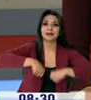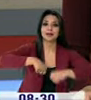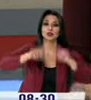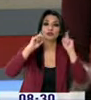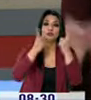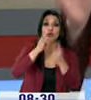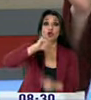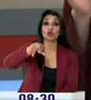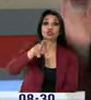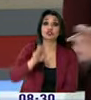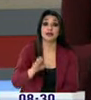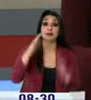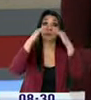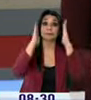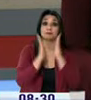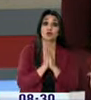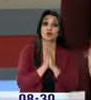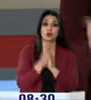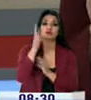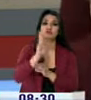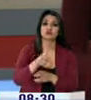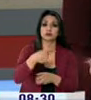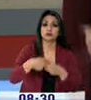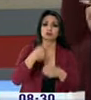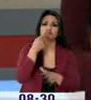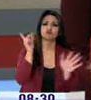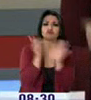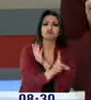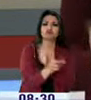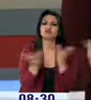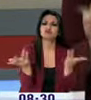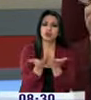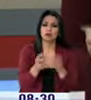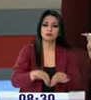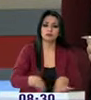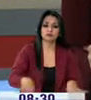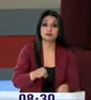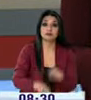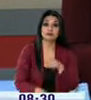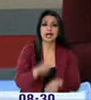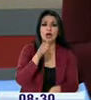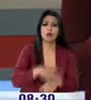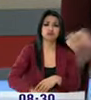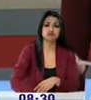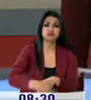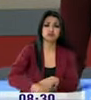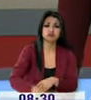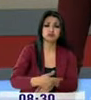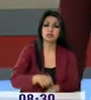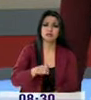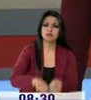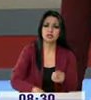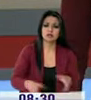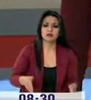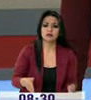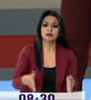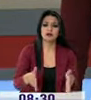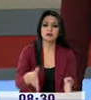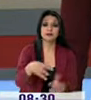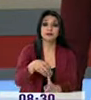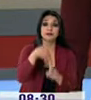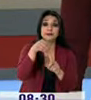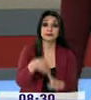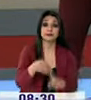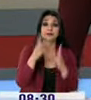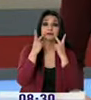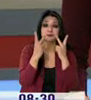José de Monjas, al sur oriente de la ciudad, denuncian una fuga de agua que ha deteriorado una de sus calles